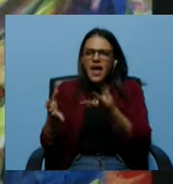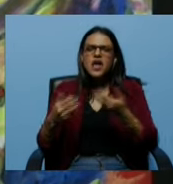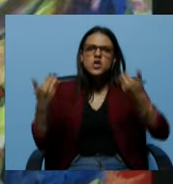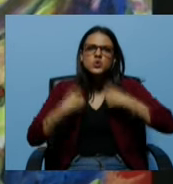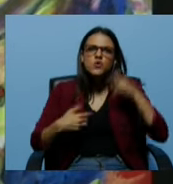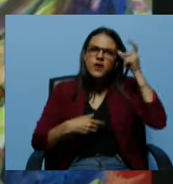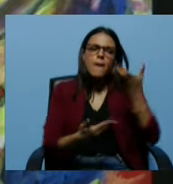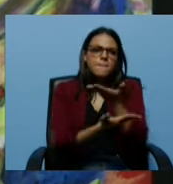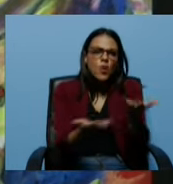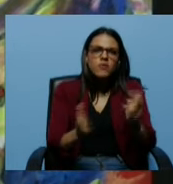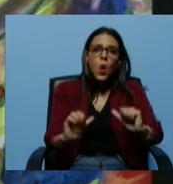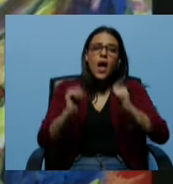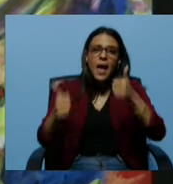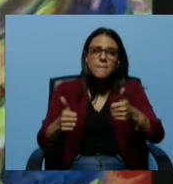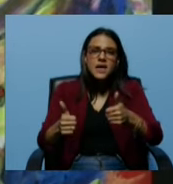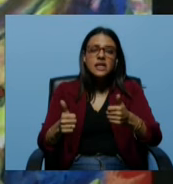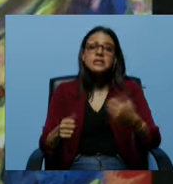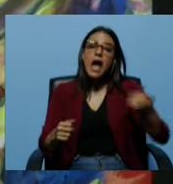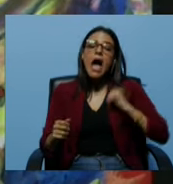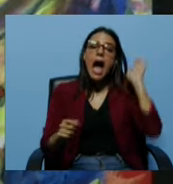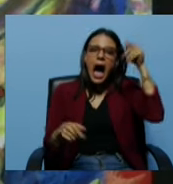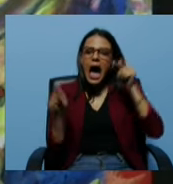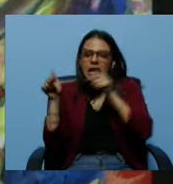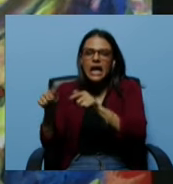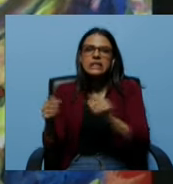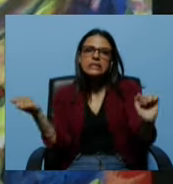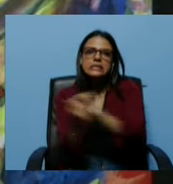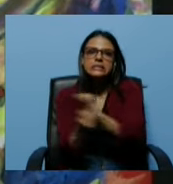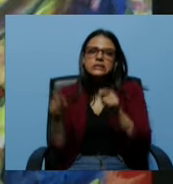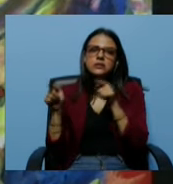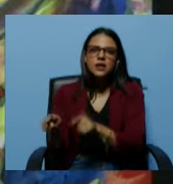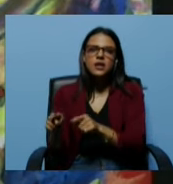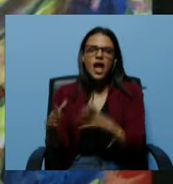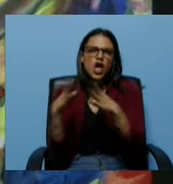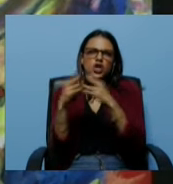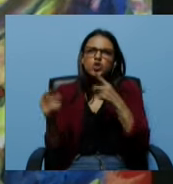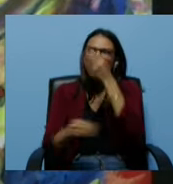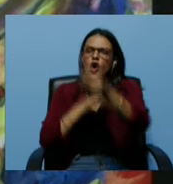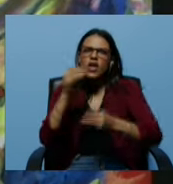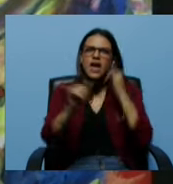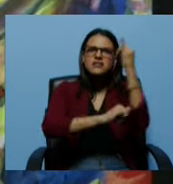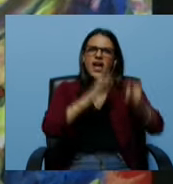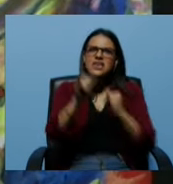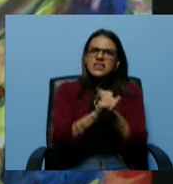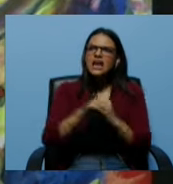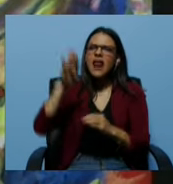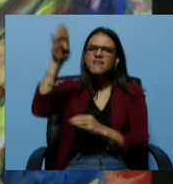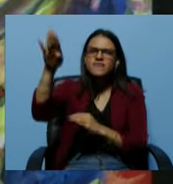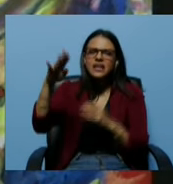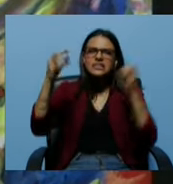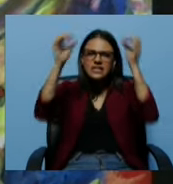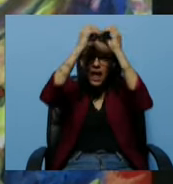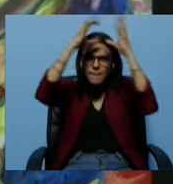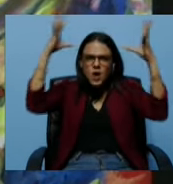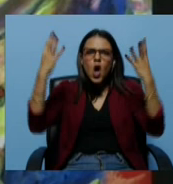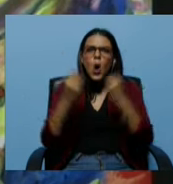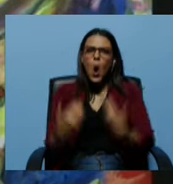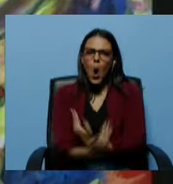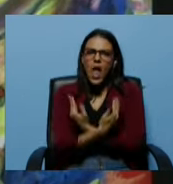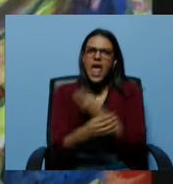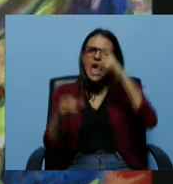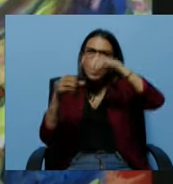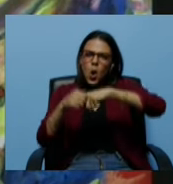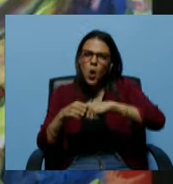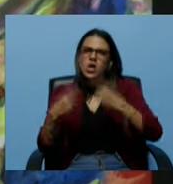pueblos, empezando por nuestro amado pueblo argentino. Toda esa internacional fascista, con Elon Musk